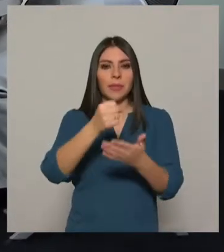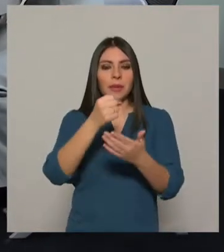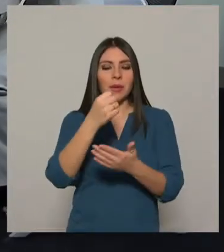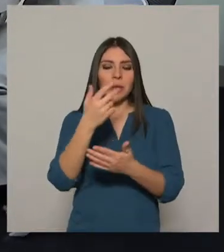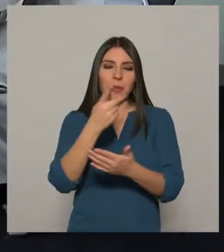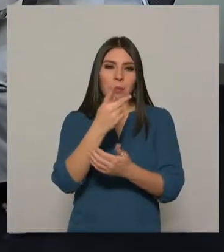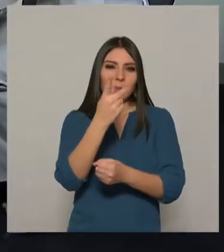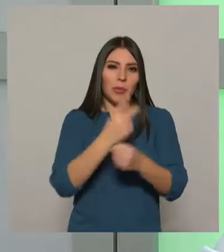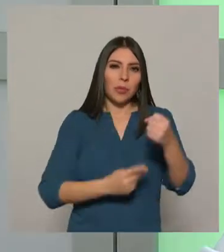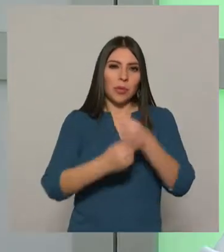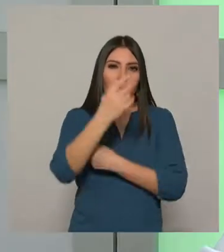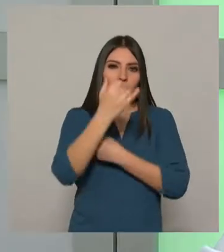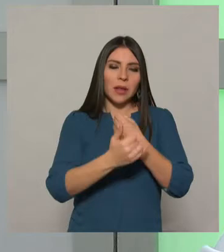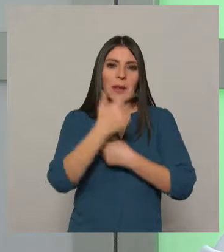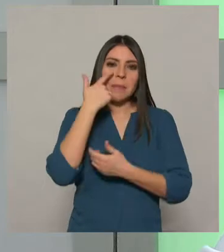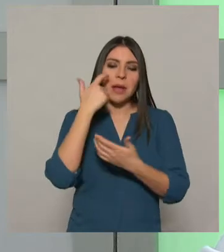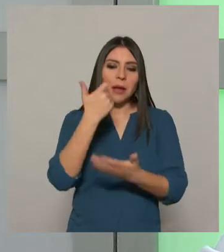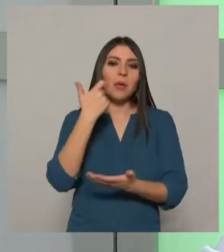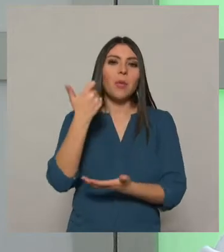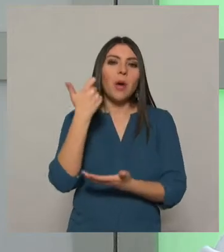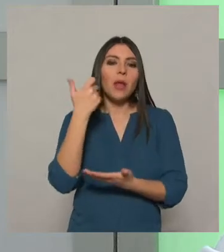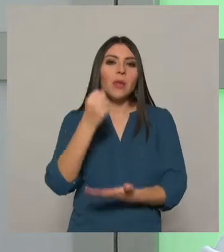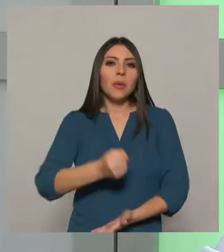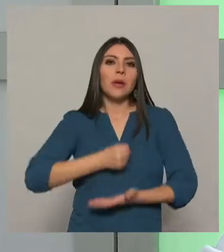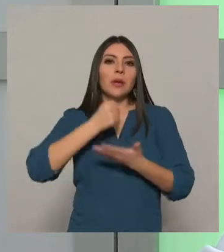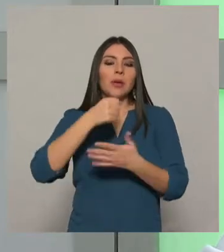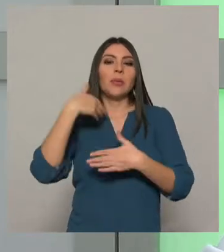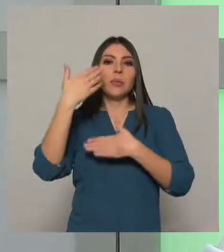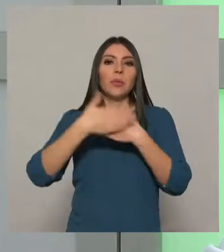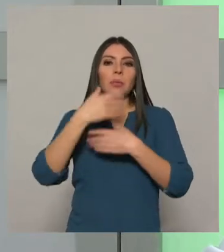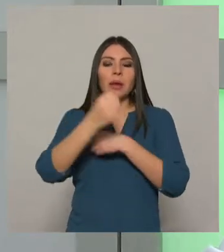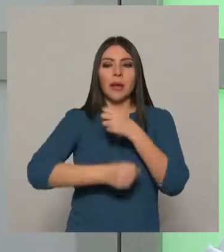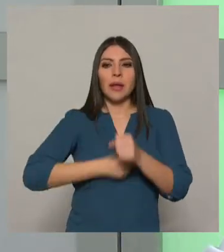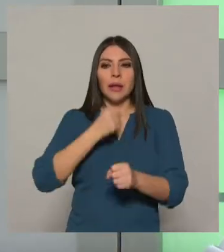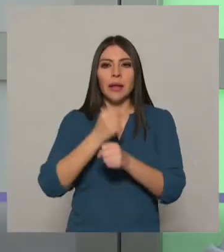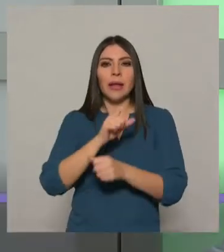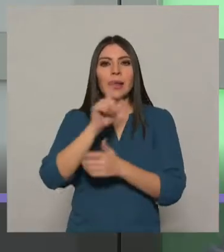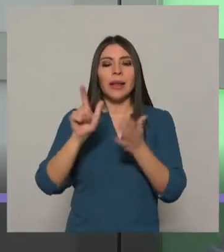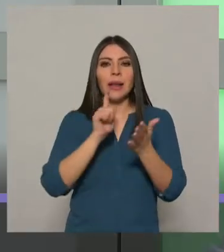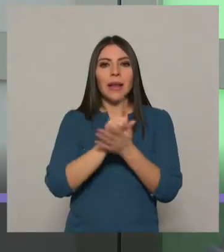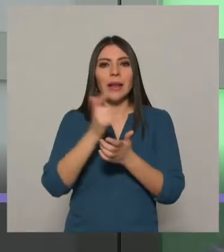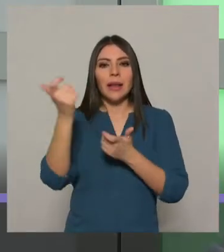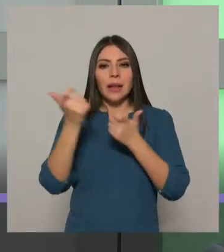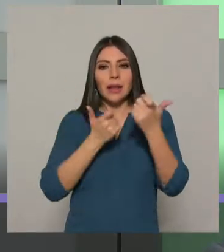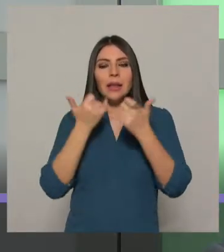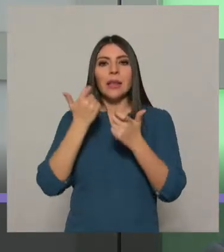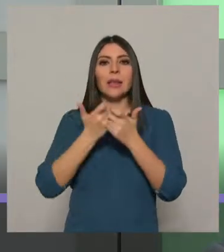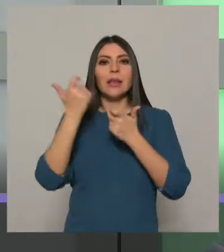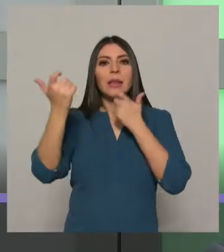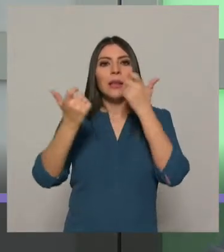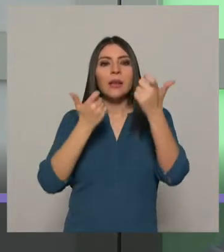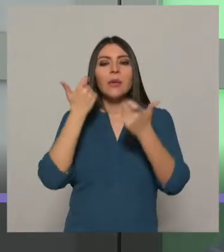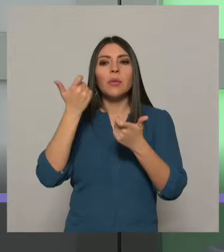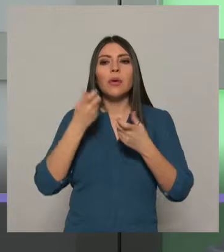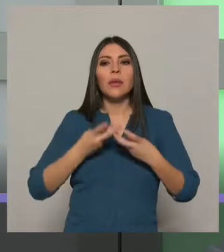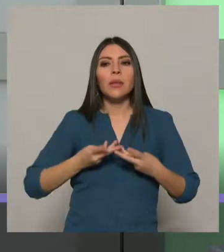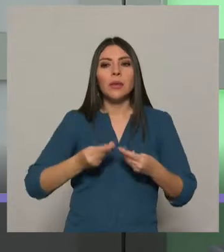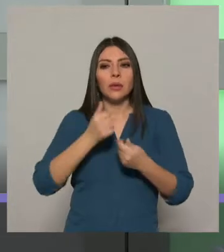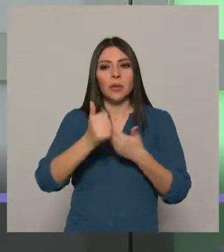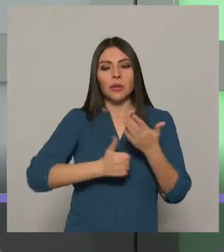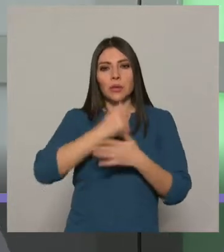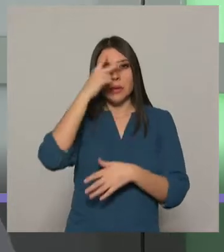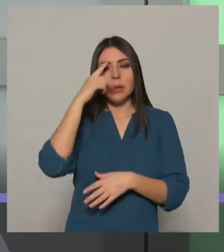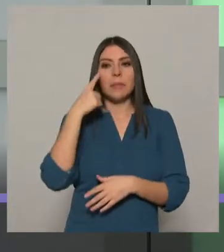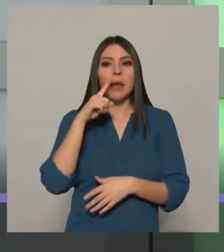de ingresos, que tiene que ver con código fiscal y por supuesto que tiene que ver con la iniciativa de presupuesto de egresos para la Ciudad de México en el